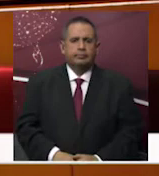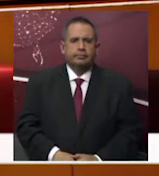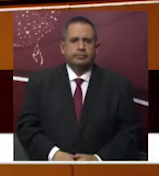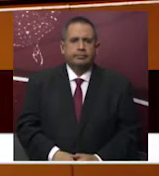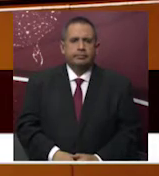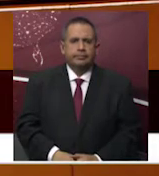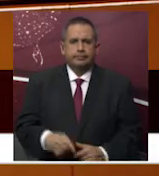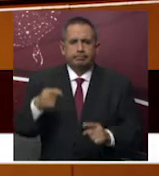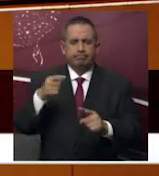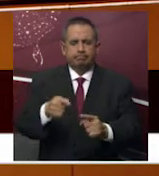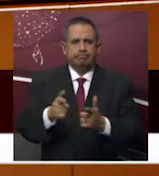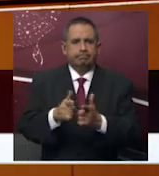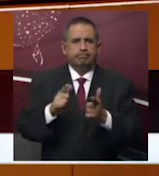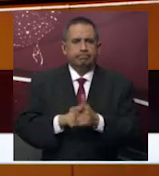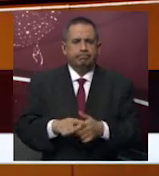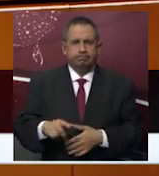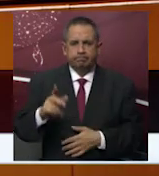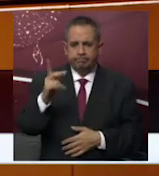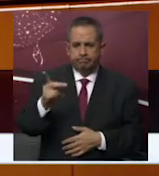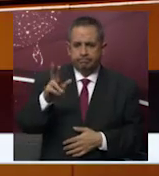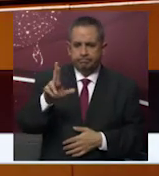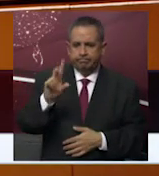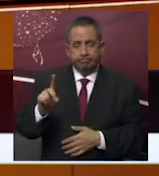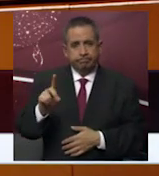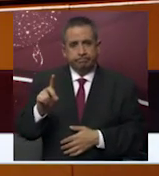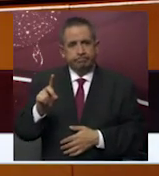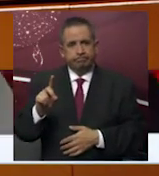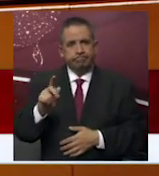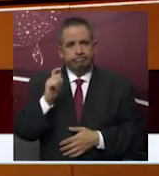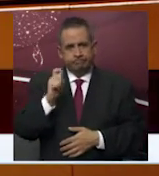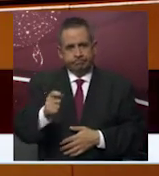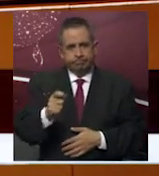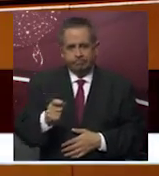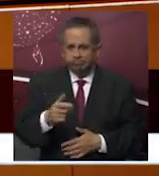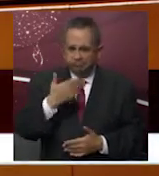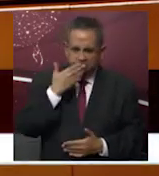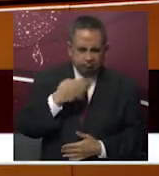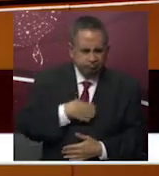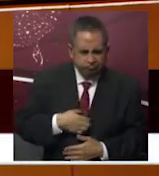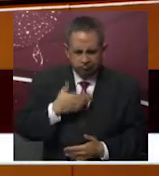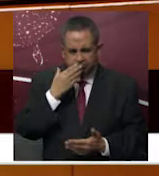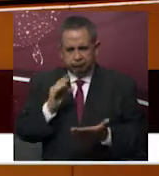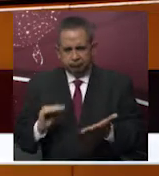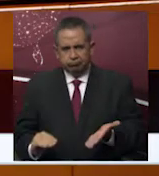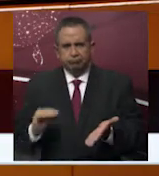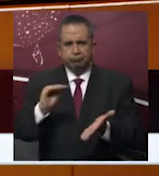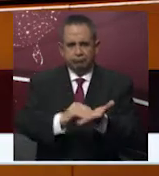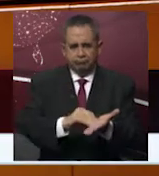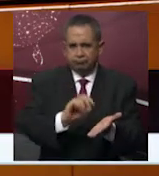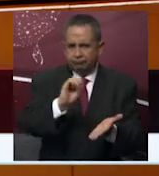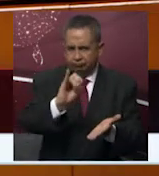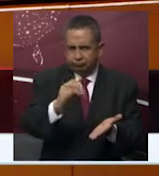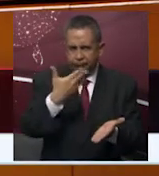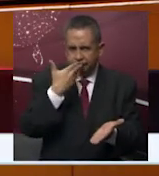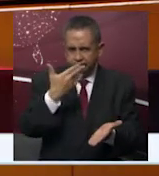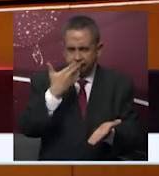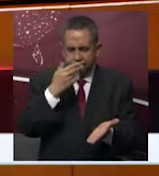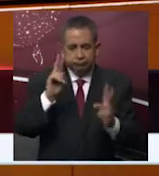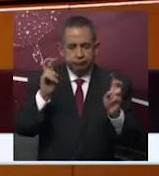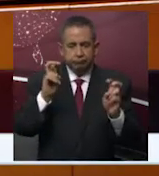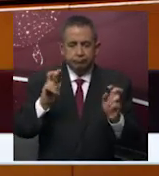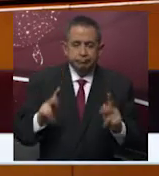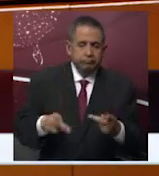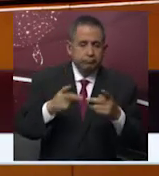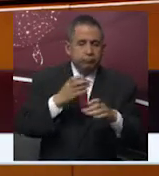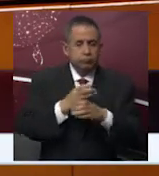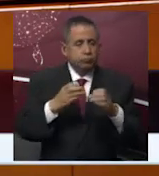Particularmente la fracción del Partido de la Revolución Democrática celebra que se haya incluido la venta o